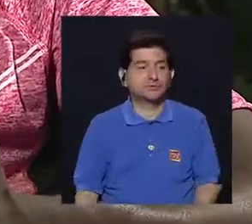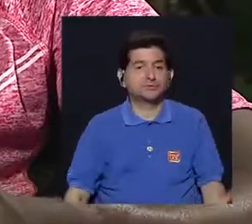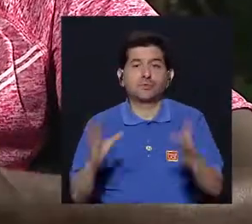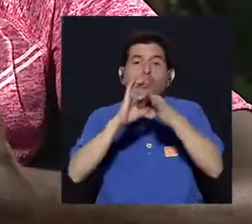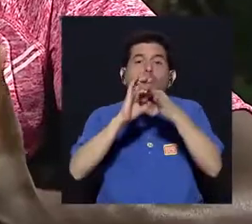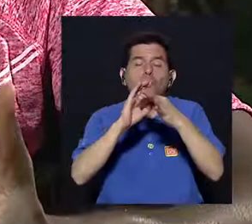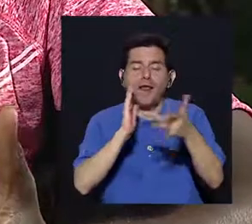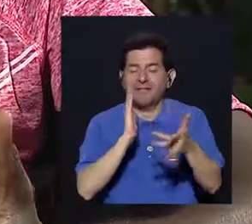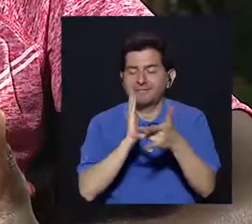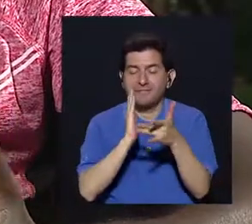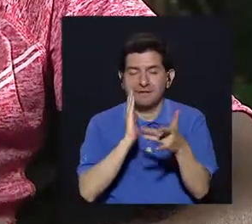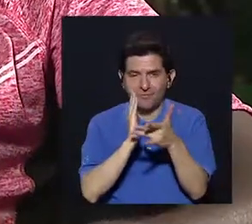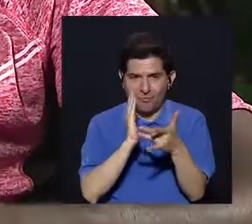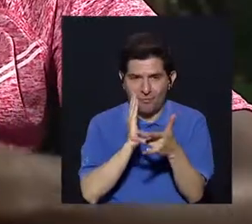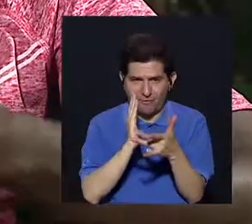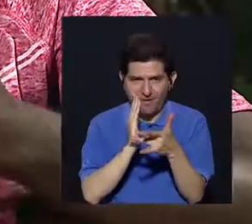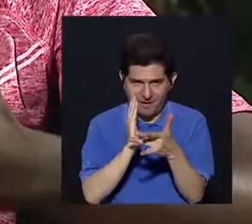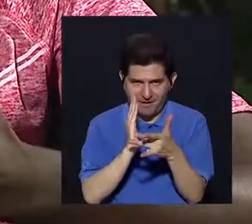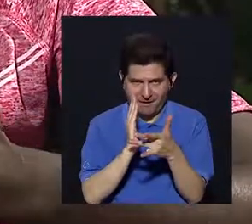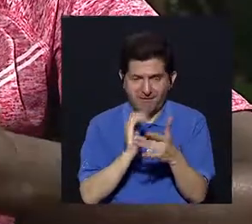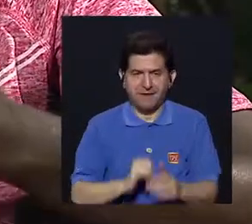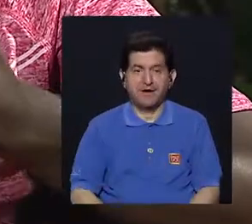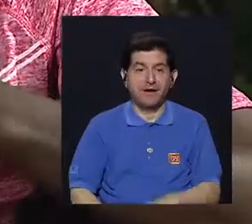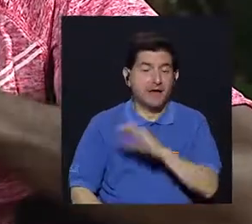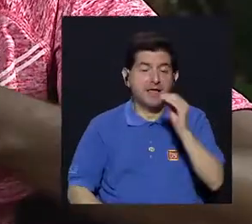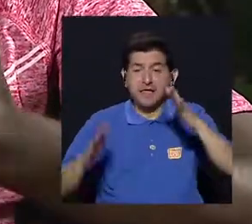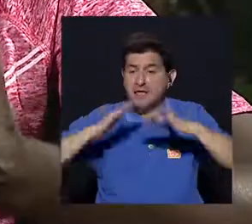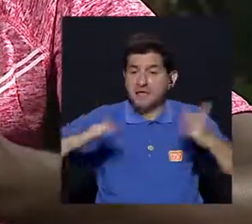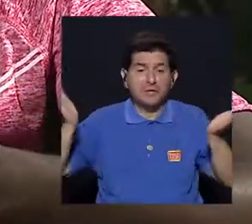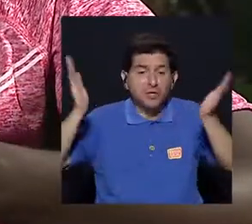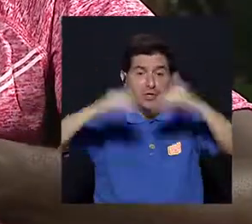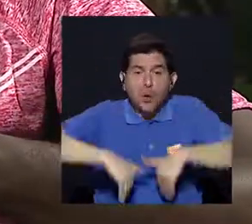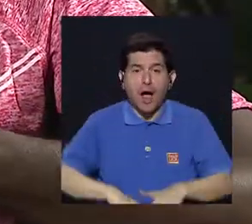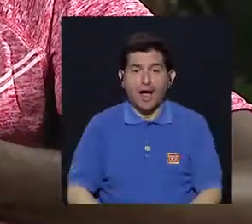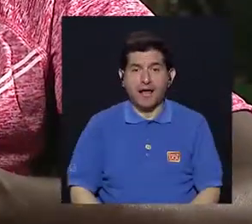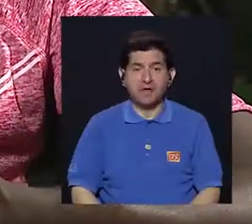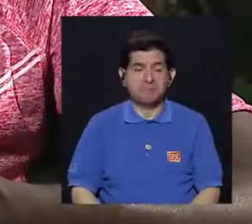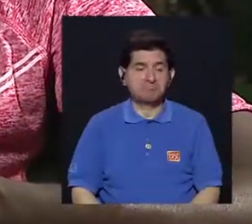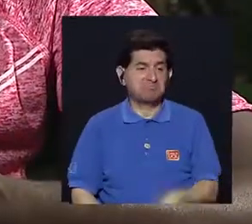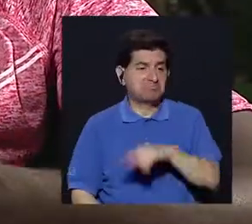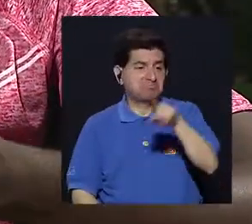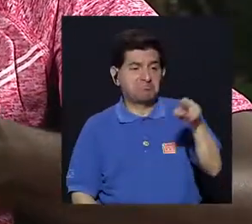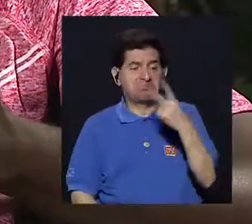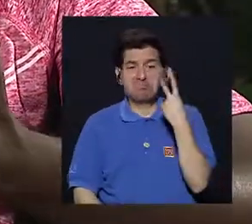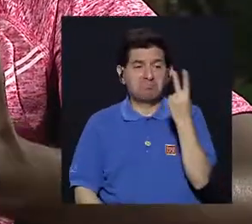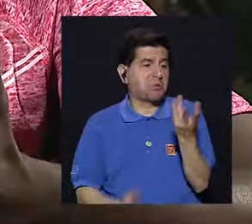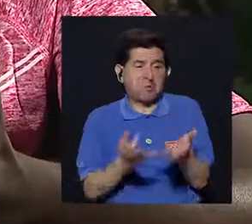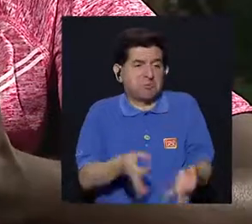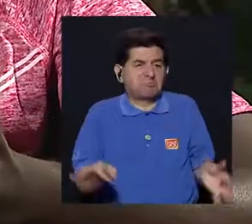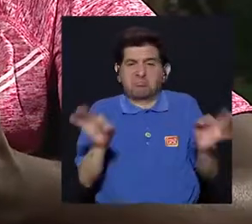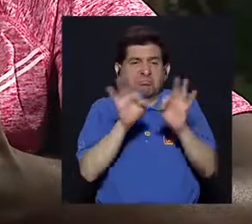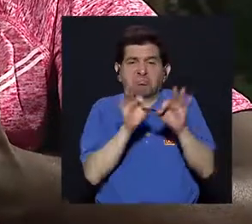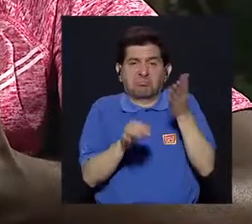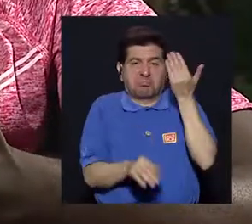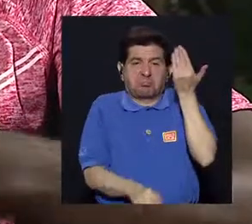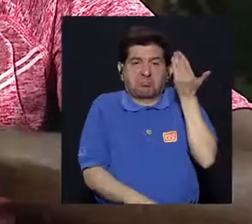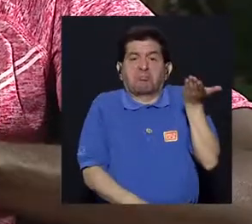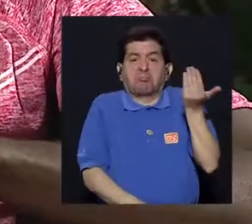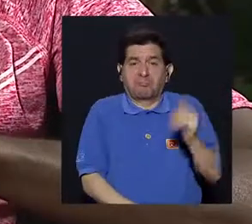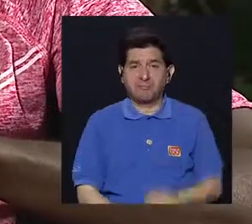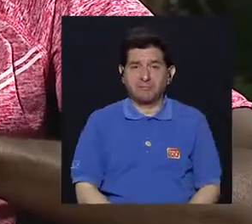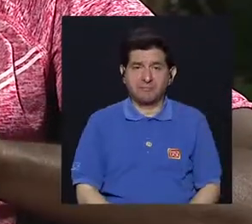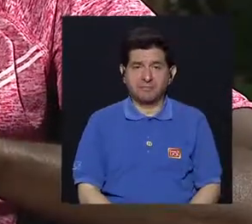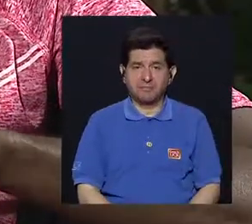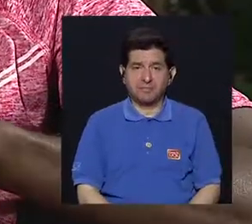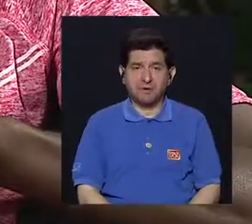Unido a eso la tecnología, unido a eso el espacio que no hay, entonces no le ven la importancia, ¿verdad? Y ya